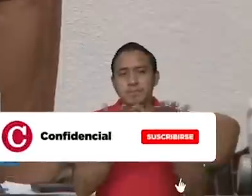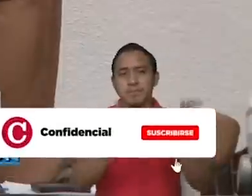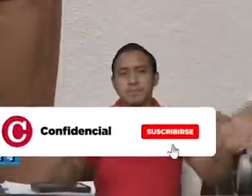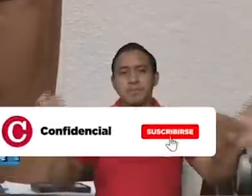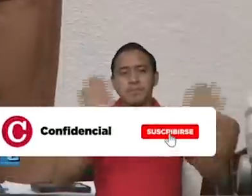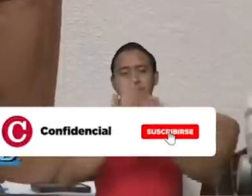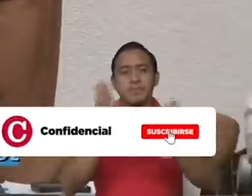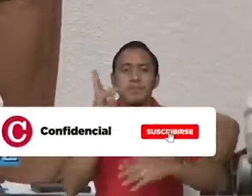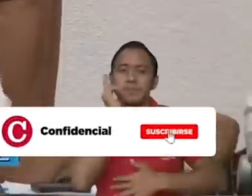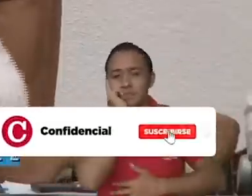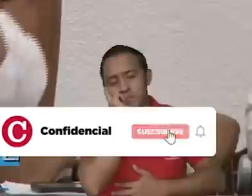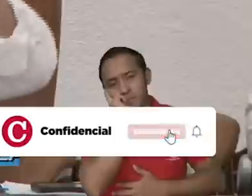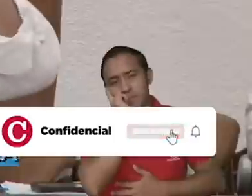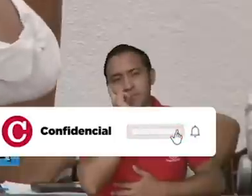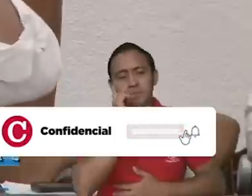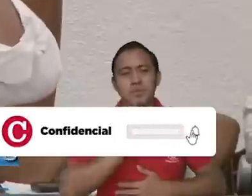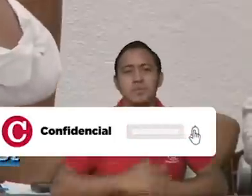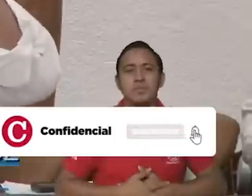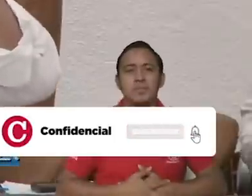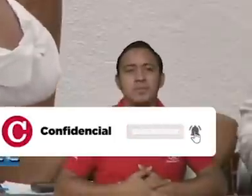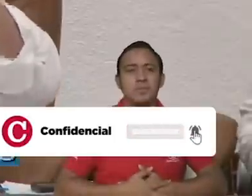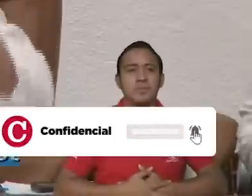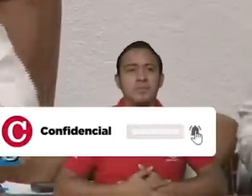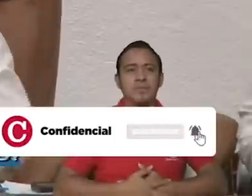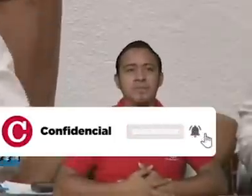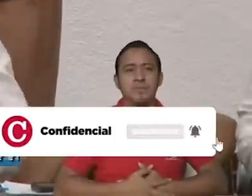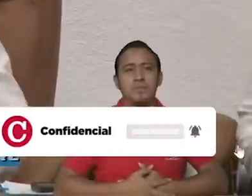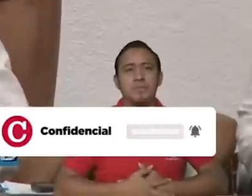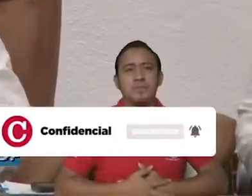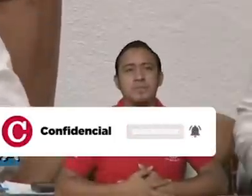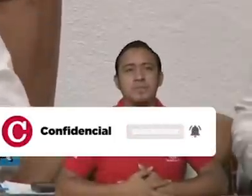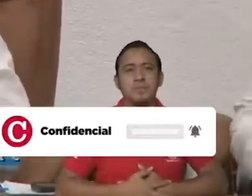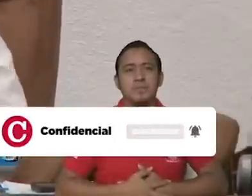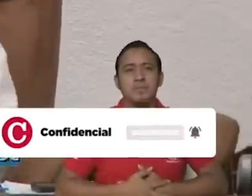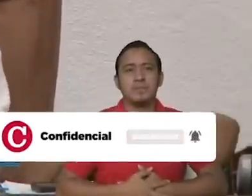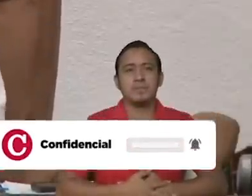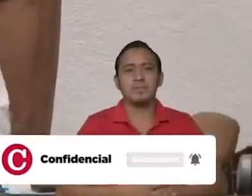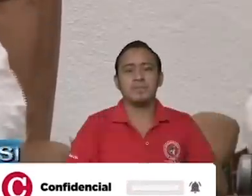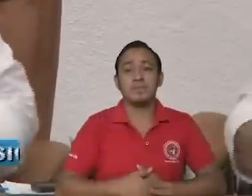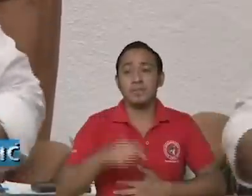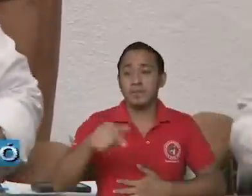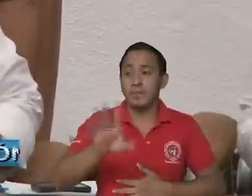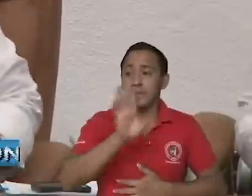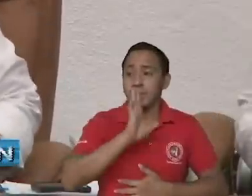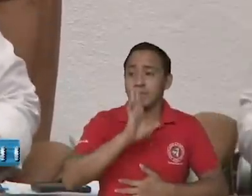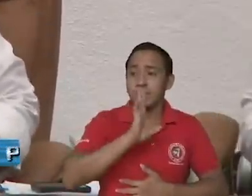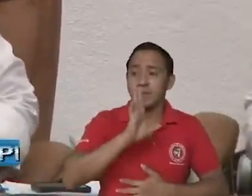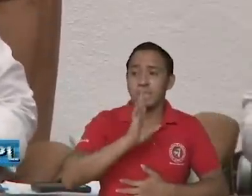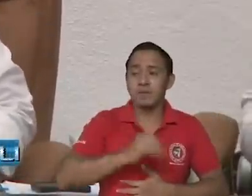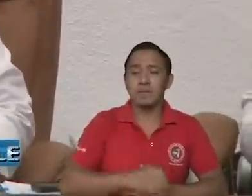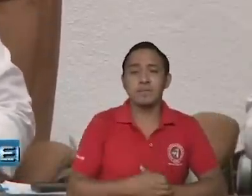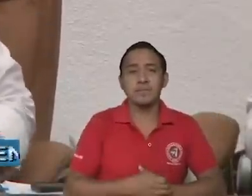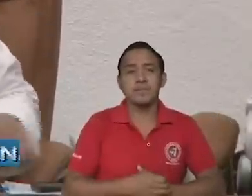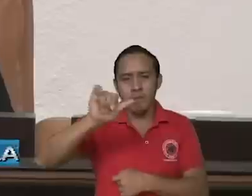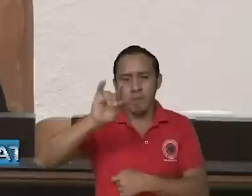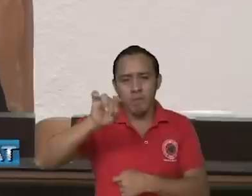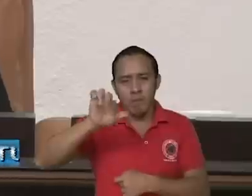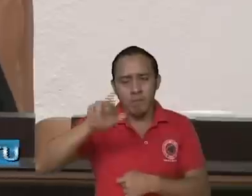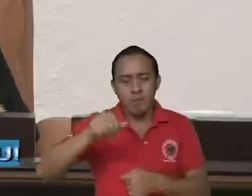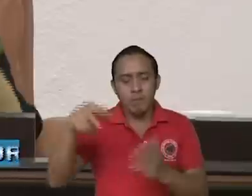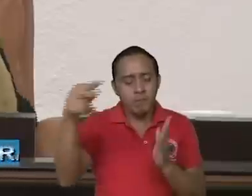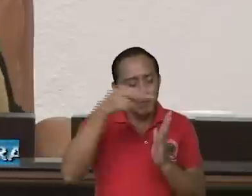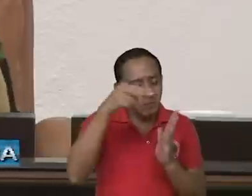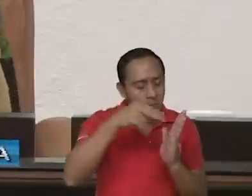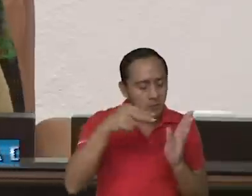El presidente de la Asamblea Nacional, Gustavo Porras, presentó una iniciativa de ley especial para el cambio de régimen de